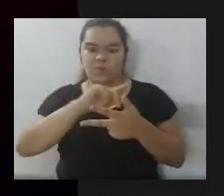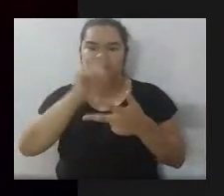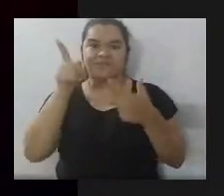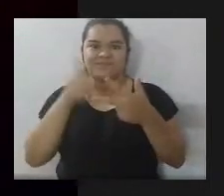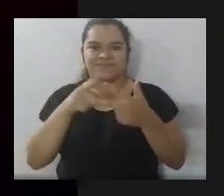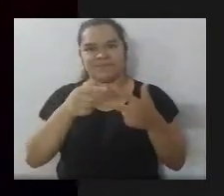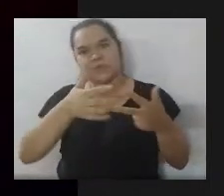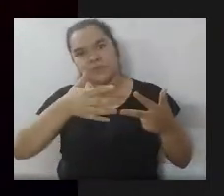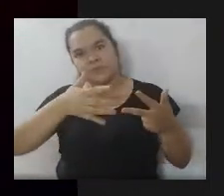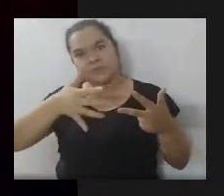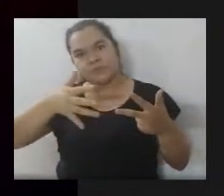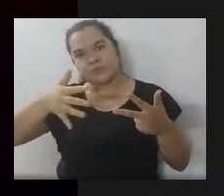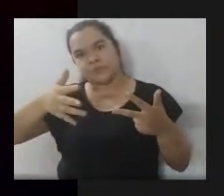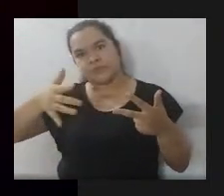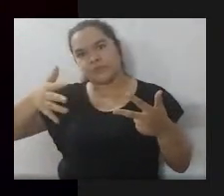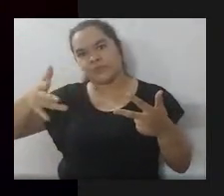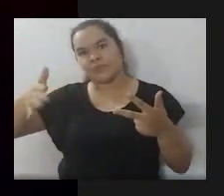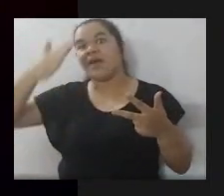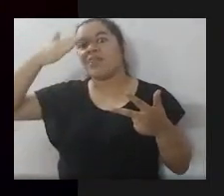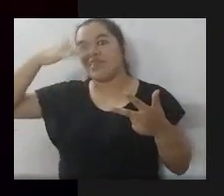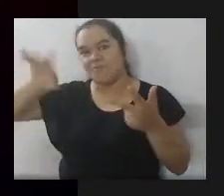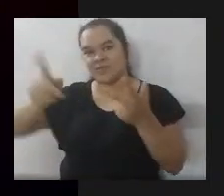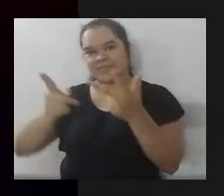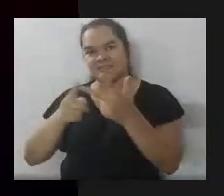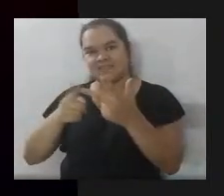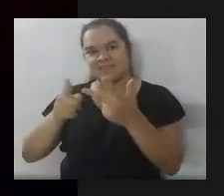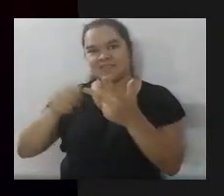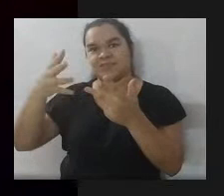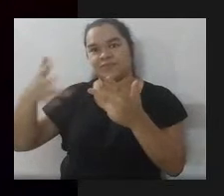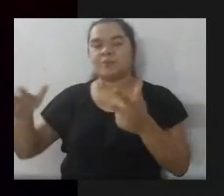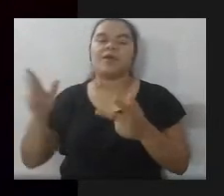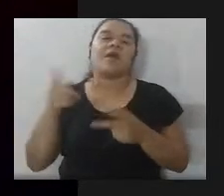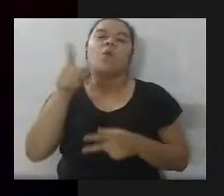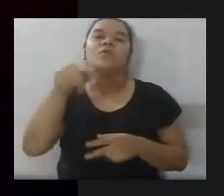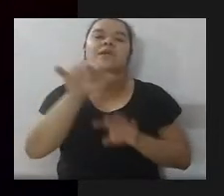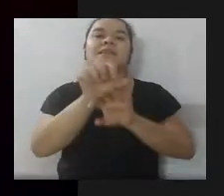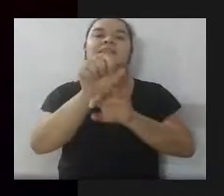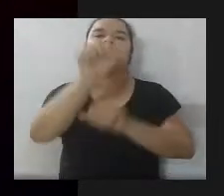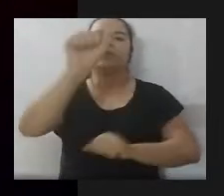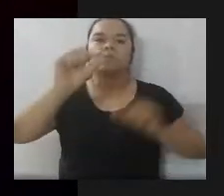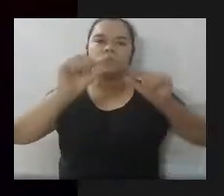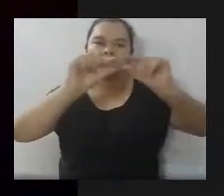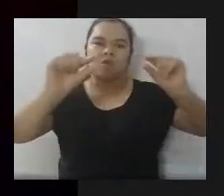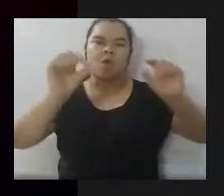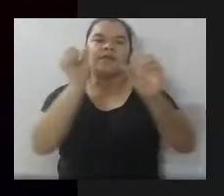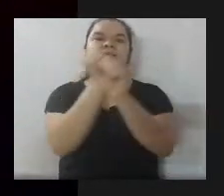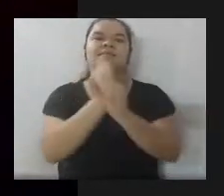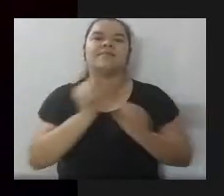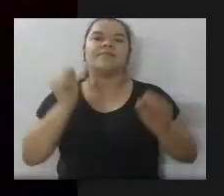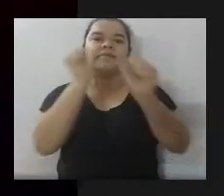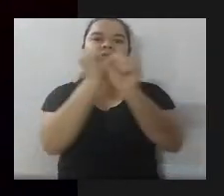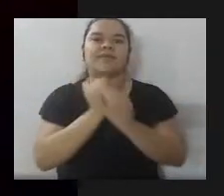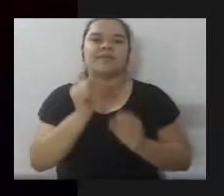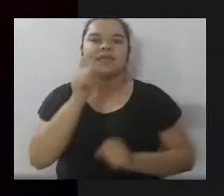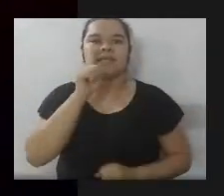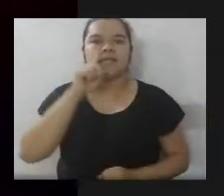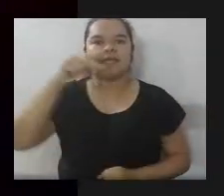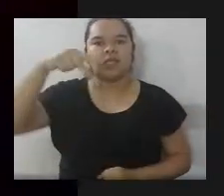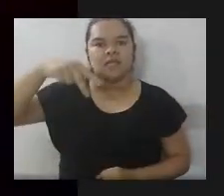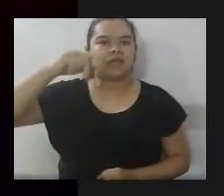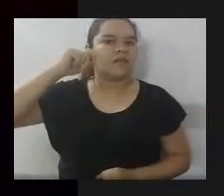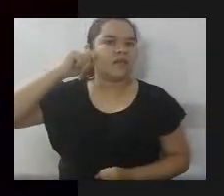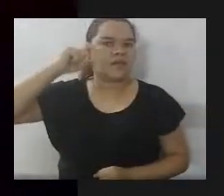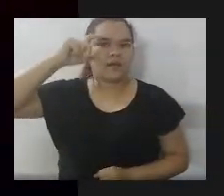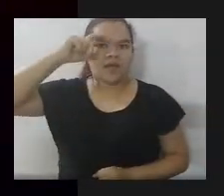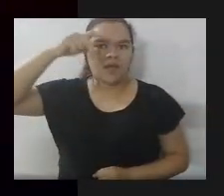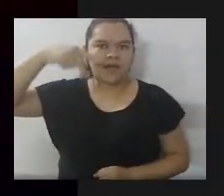que a todos les van a decir ingenieros, que es lo que el título que a uno lo enorgullece, el esfuerzo de haber